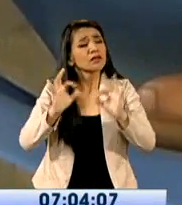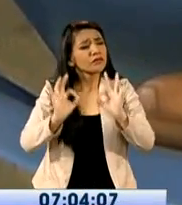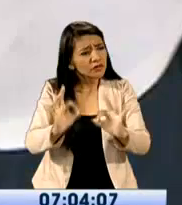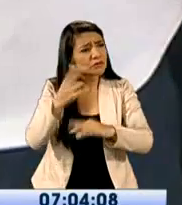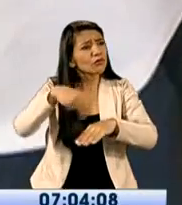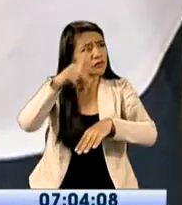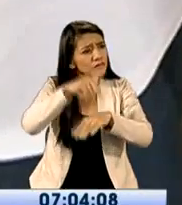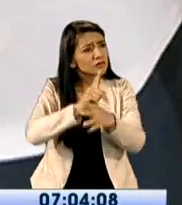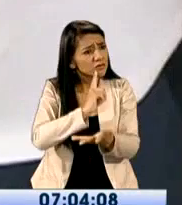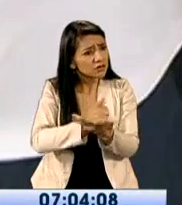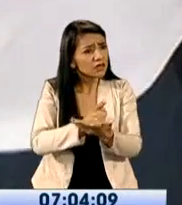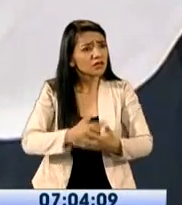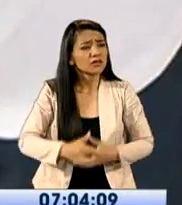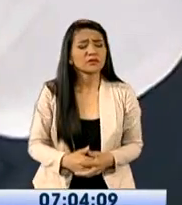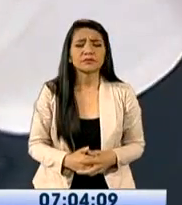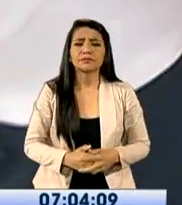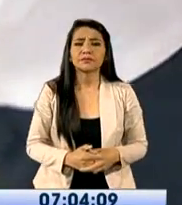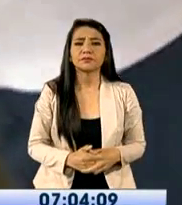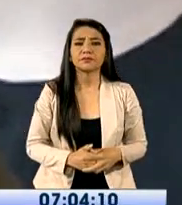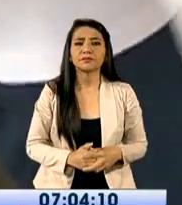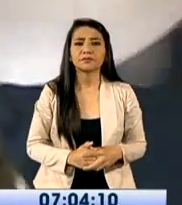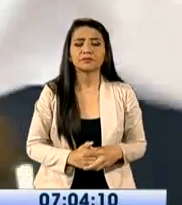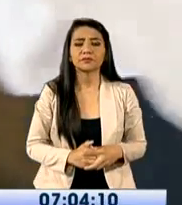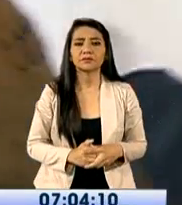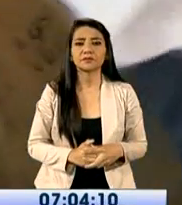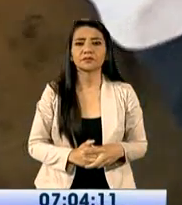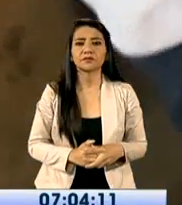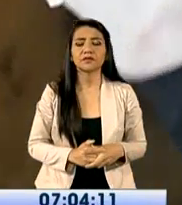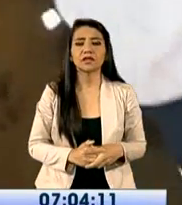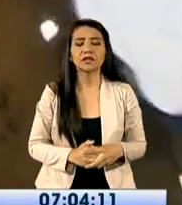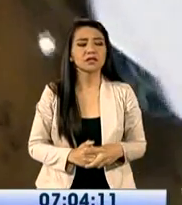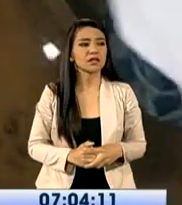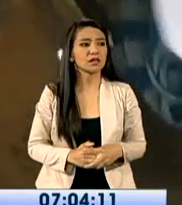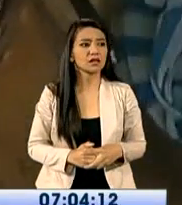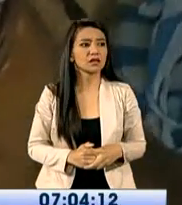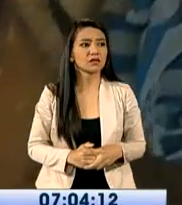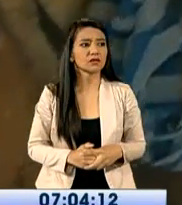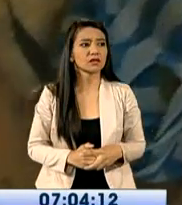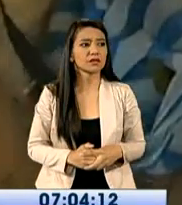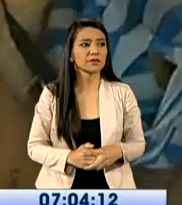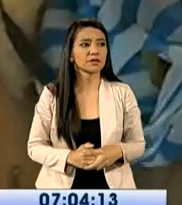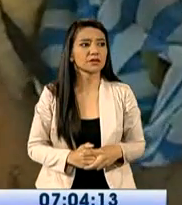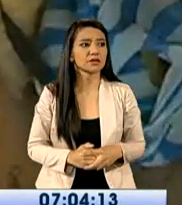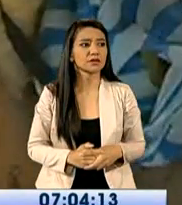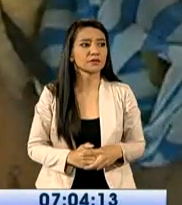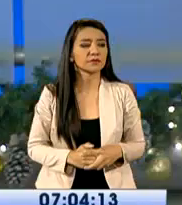alguien. Con cámara de Hilario Vera, informó Jorge Escobar.